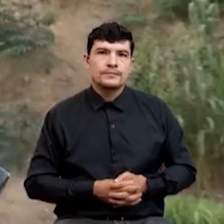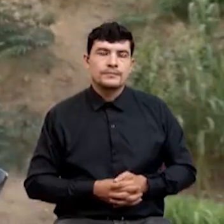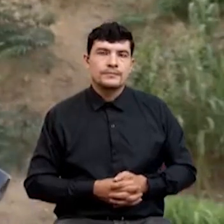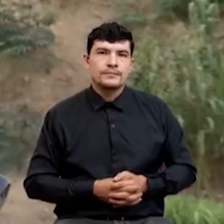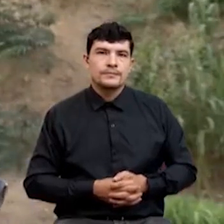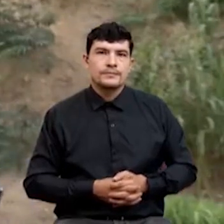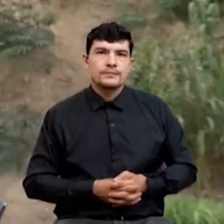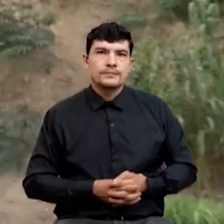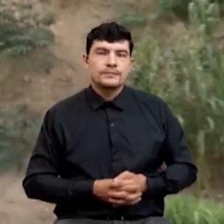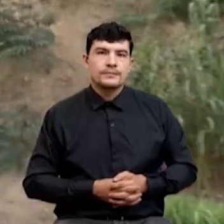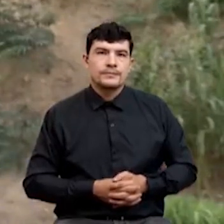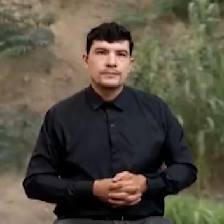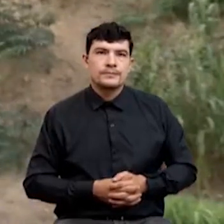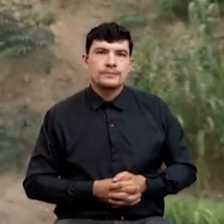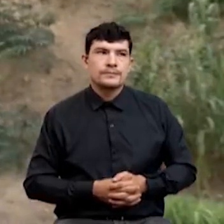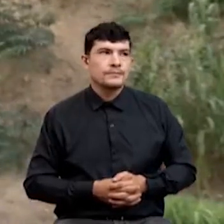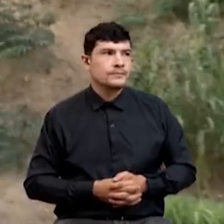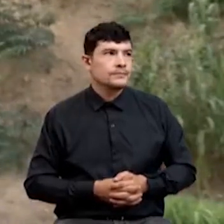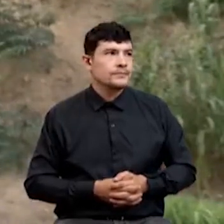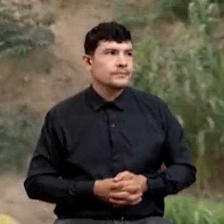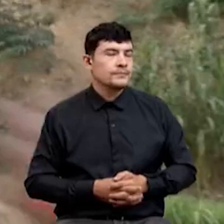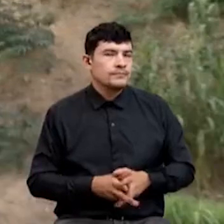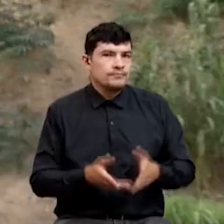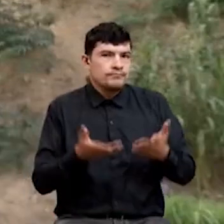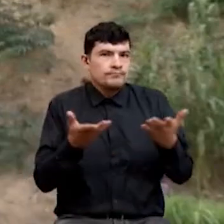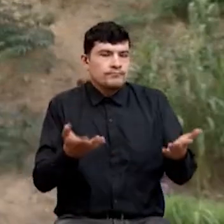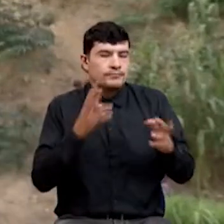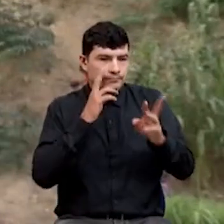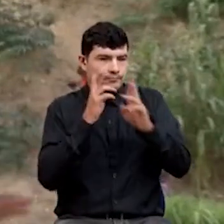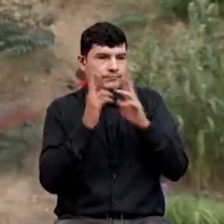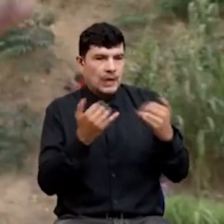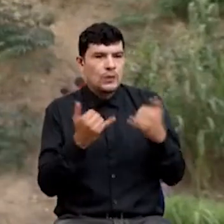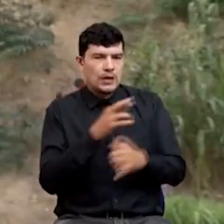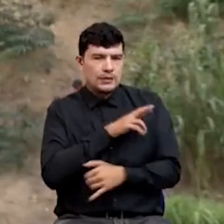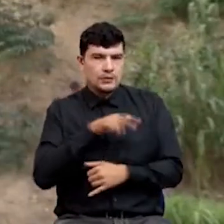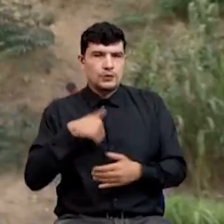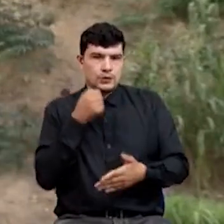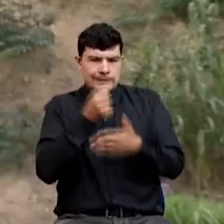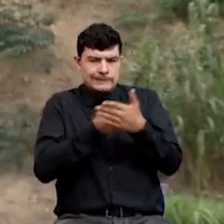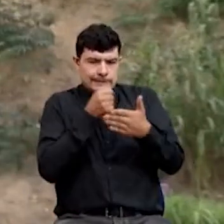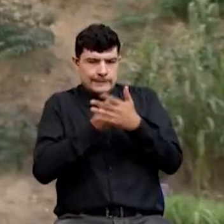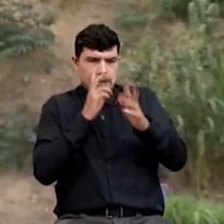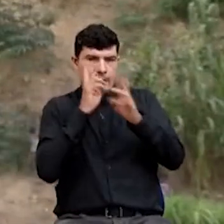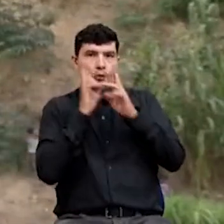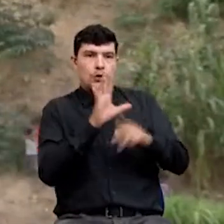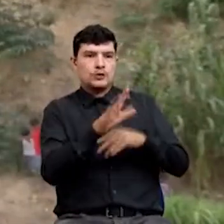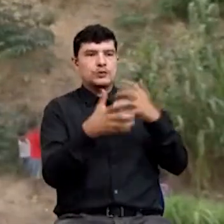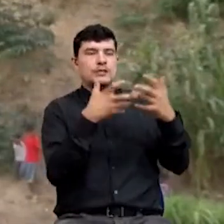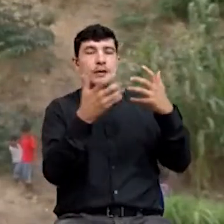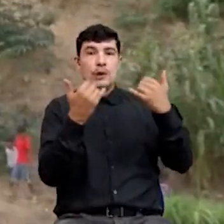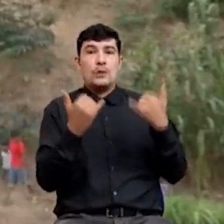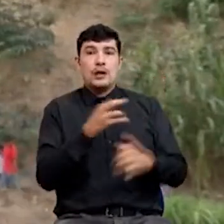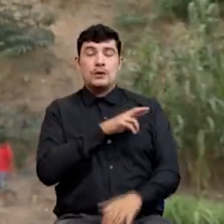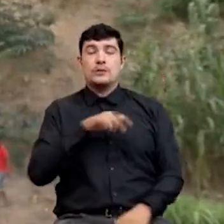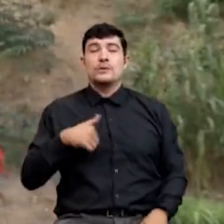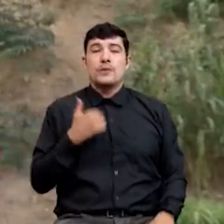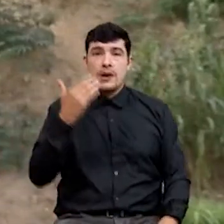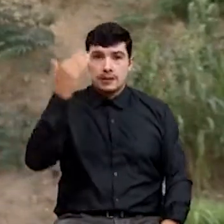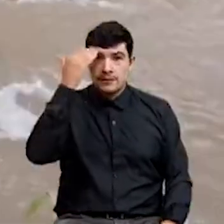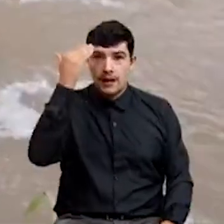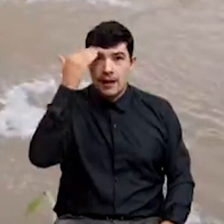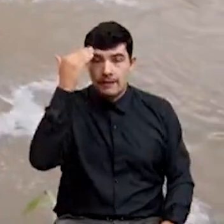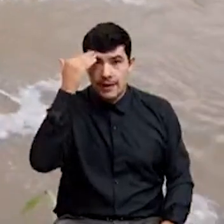que nos dejaron habilitado entonces raíz de eso Hemos tratado de implementar este sistema sabemos que podemos